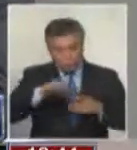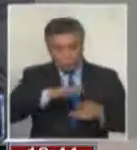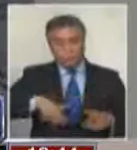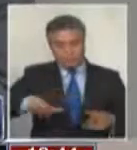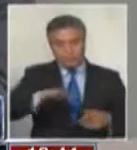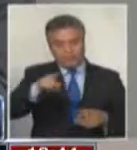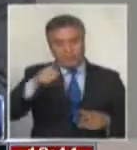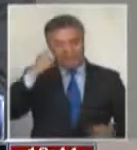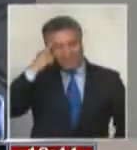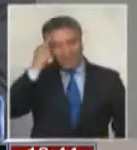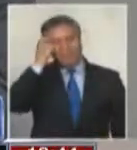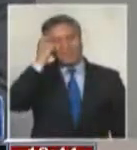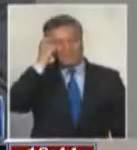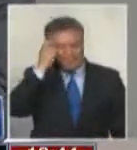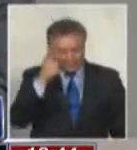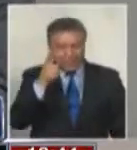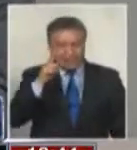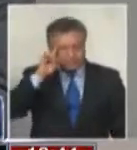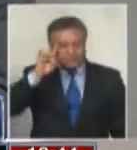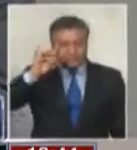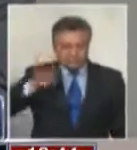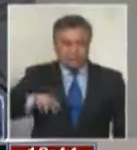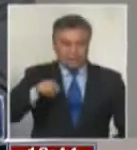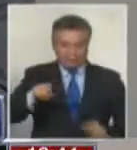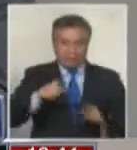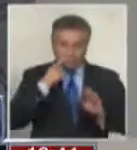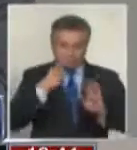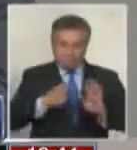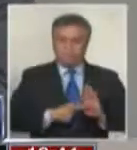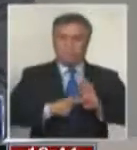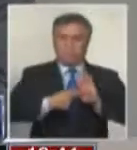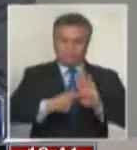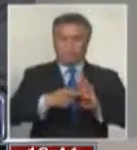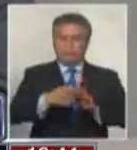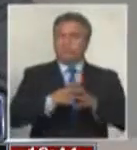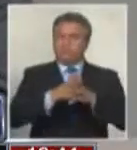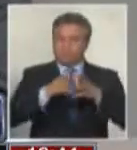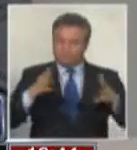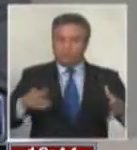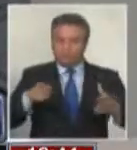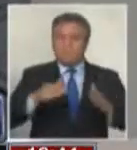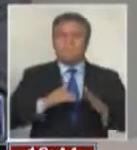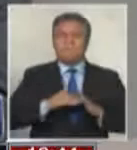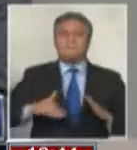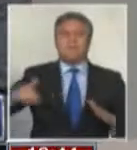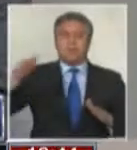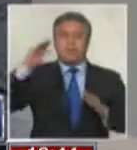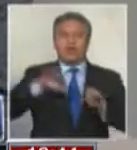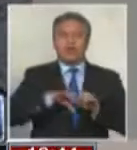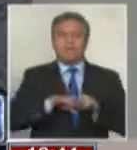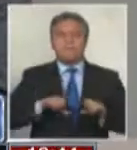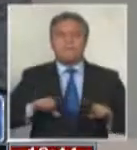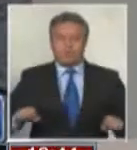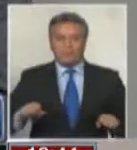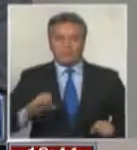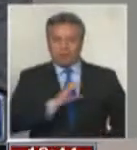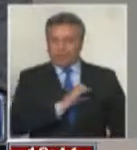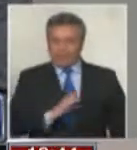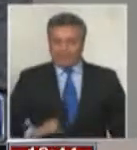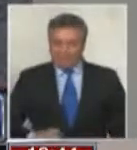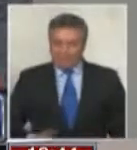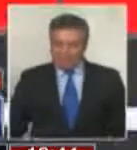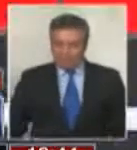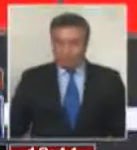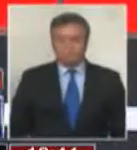entendería que hay aquí una señal muy elocuente de este mayor compromiso del estado con la educación superior